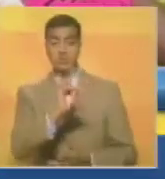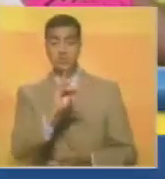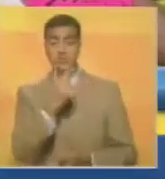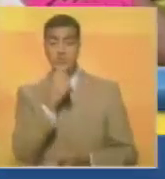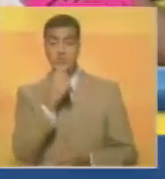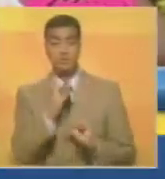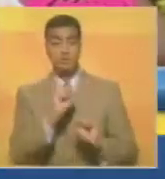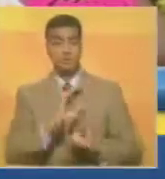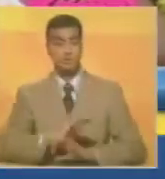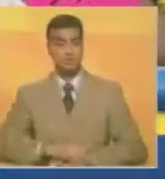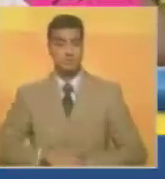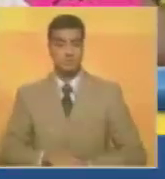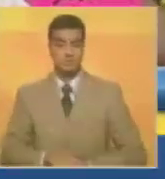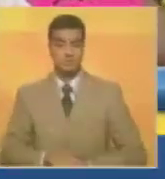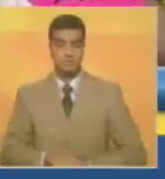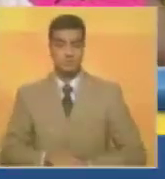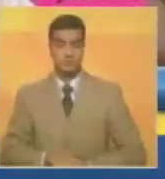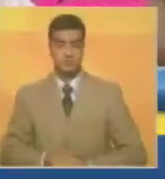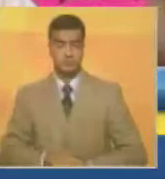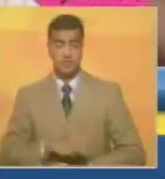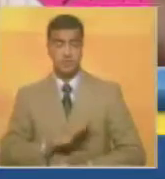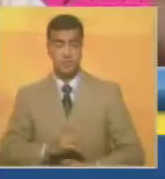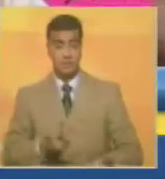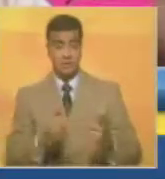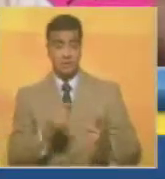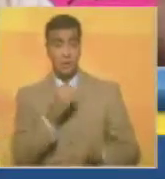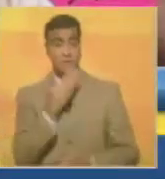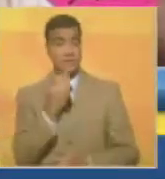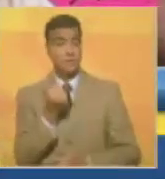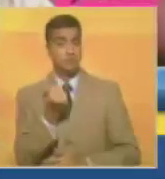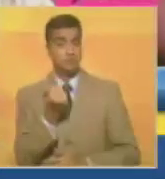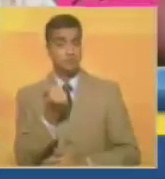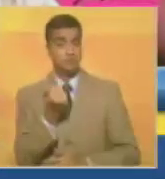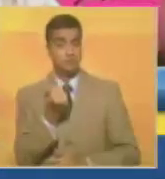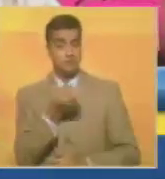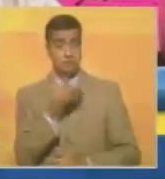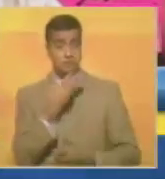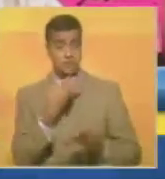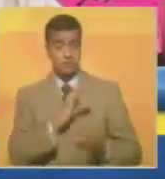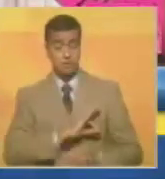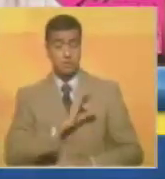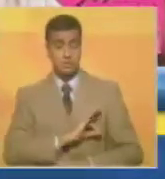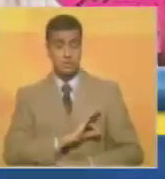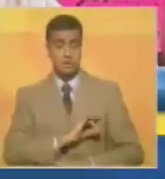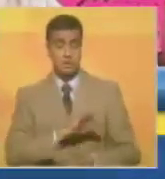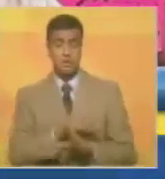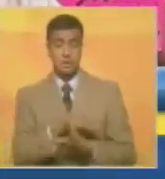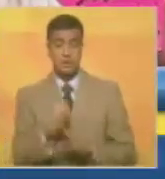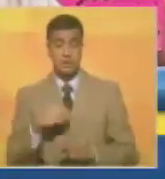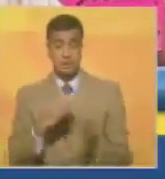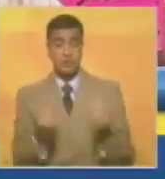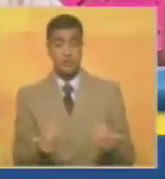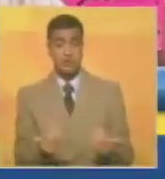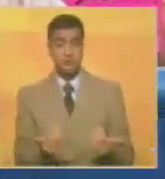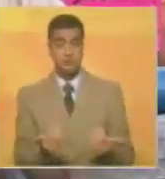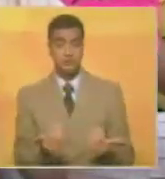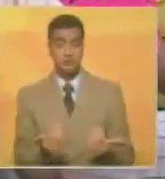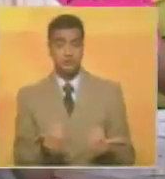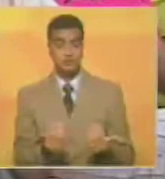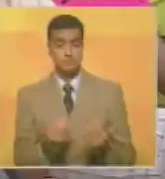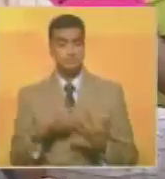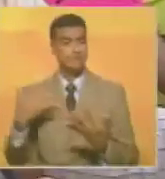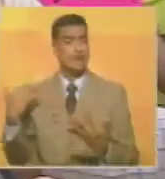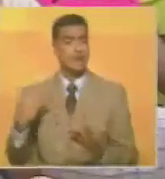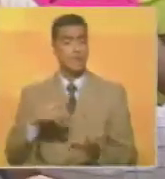bolívares. Estamos solicitando mejora en los beneficios sociales, porque la que tenemos datan desde el